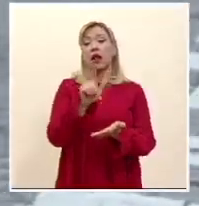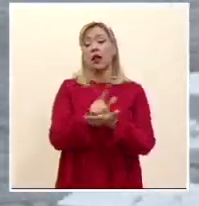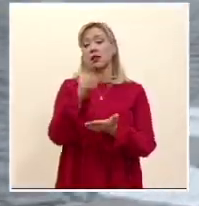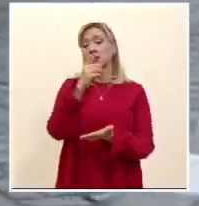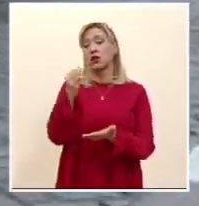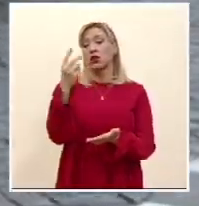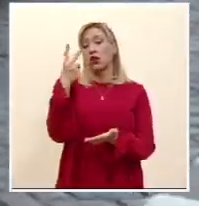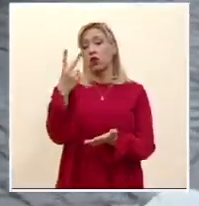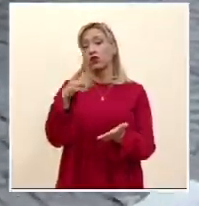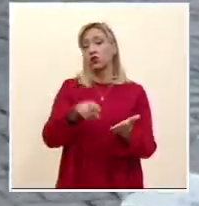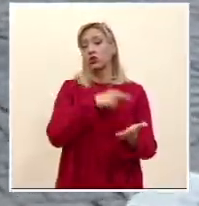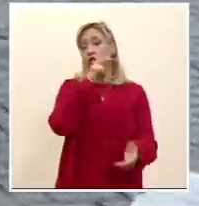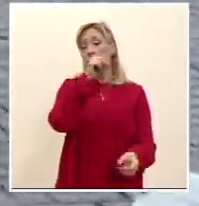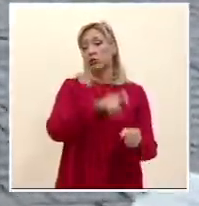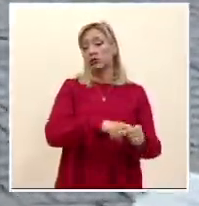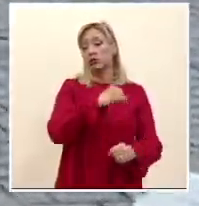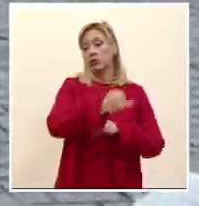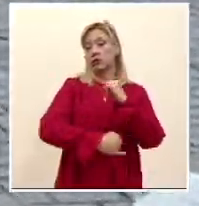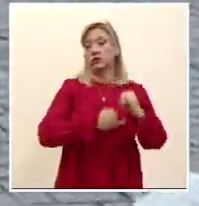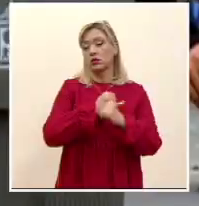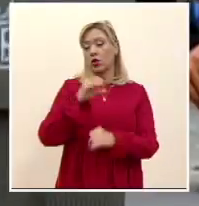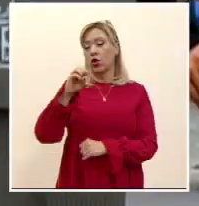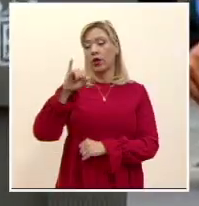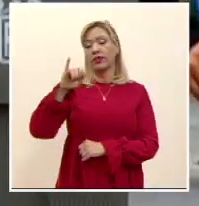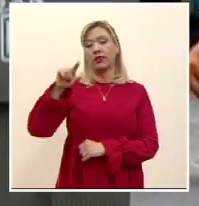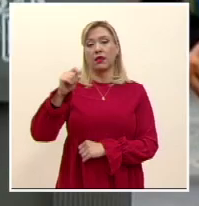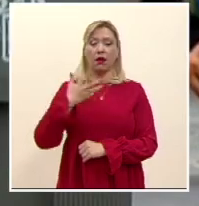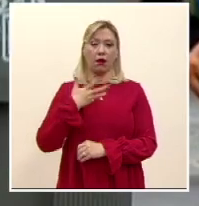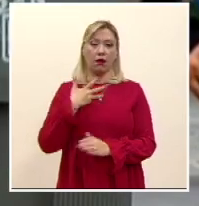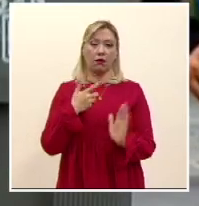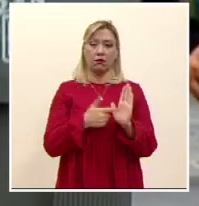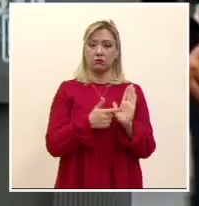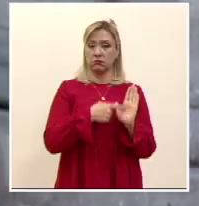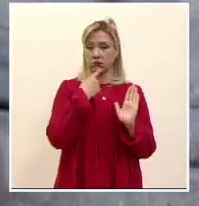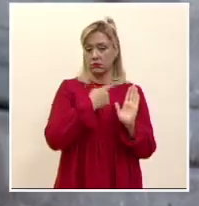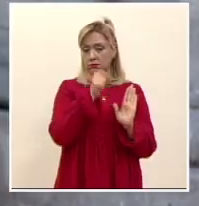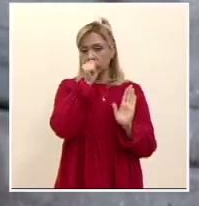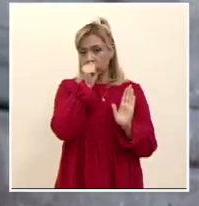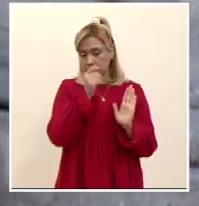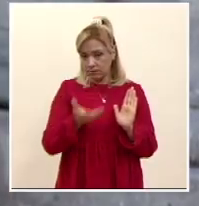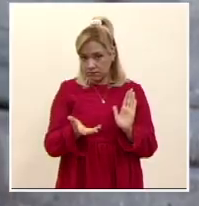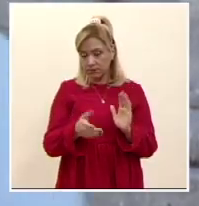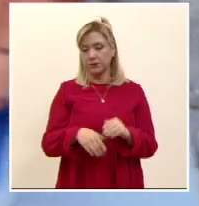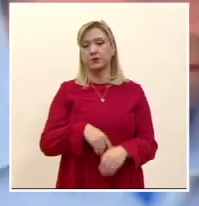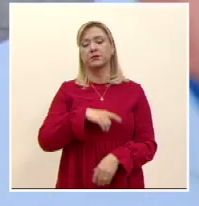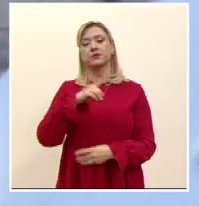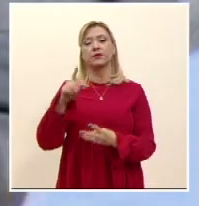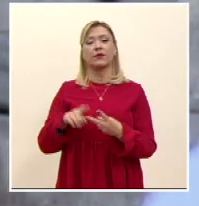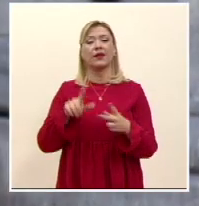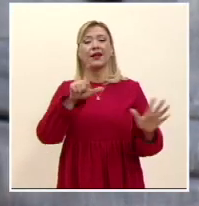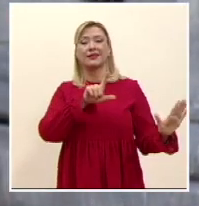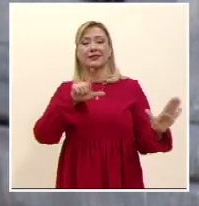de la seguridad social de la Organización Internacional del Trabajo. En el caso del amparo en revisión